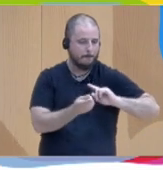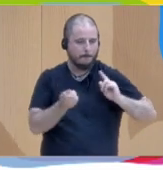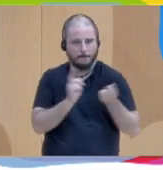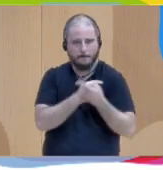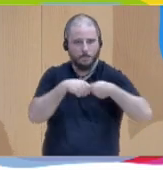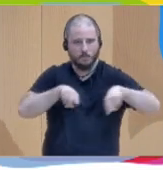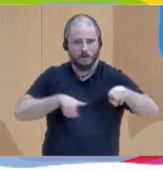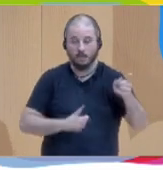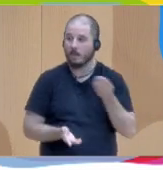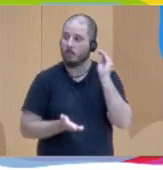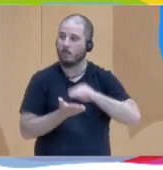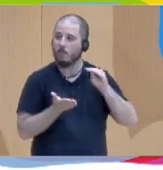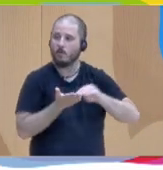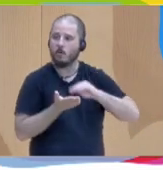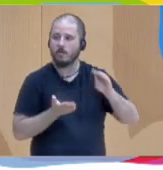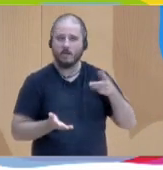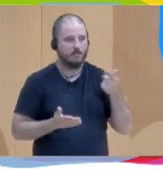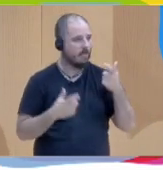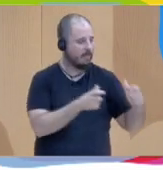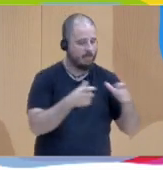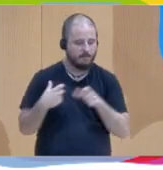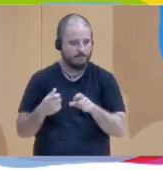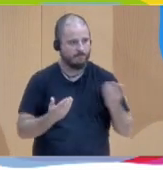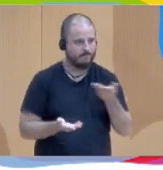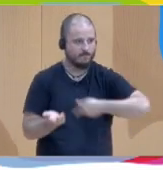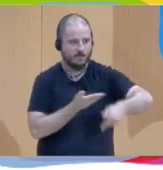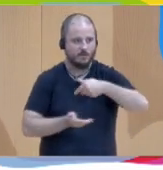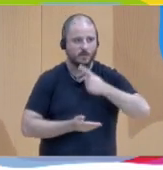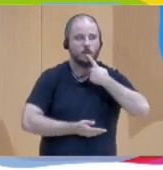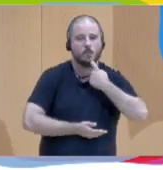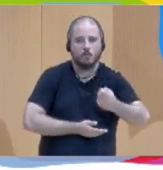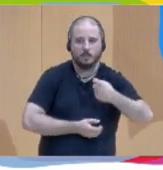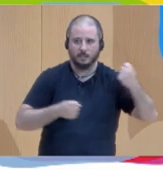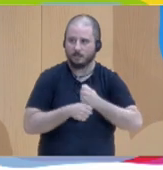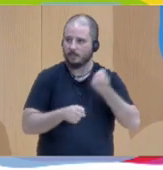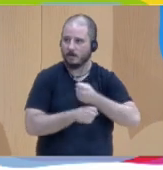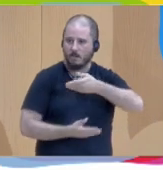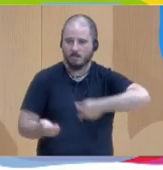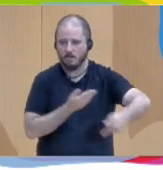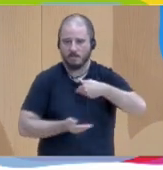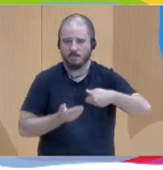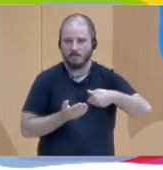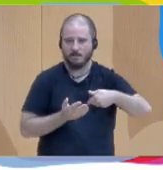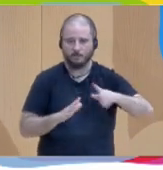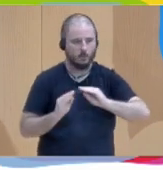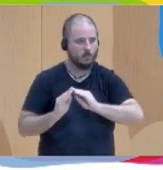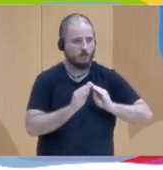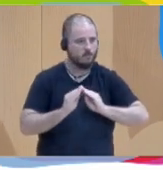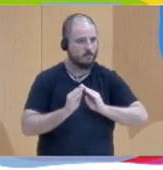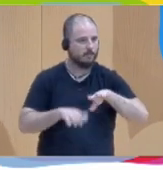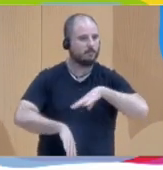como se ha comentado nos cuesta trabajar conjuntamente a través de un trabajo conjunto en un proyecto en conjunto como en un proyecto en común seamos